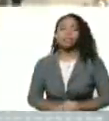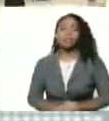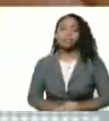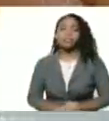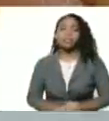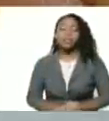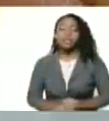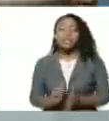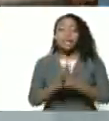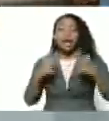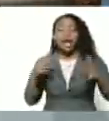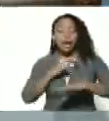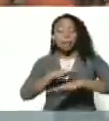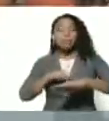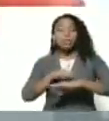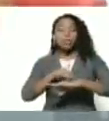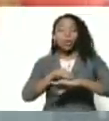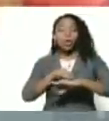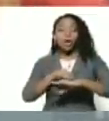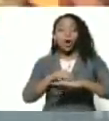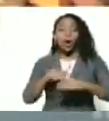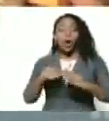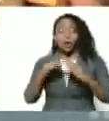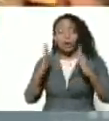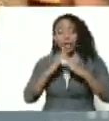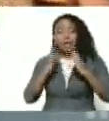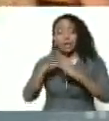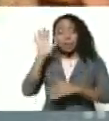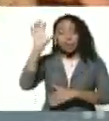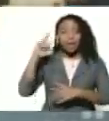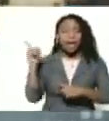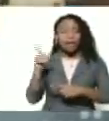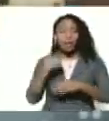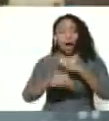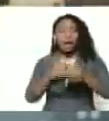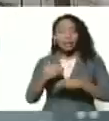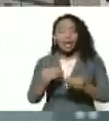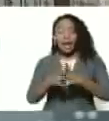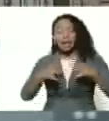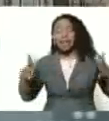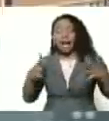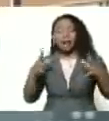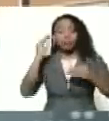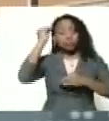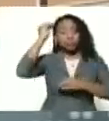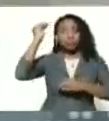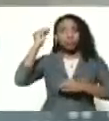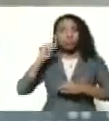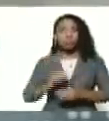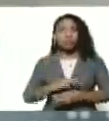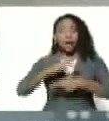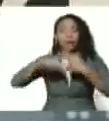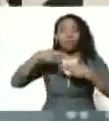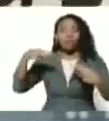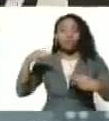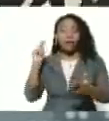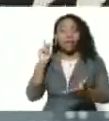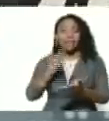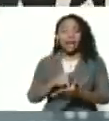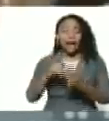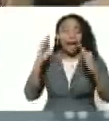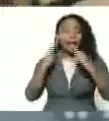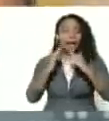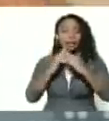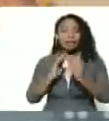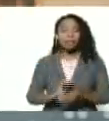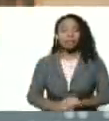Y la gran misión Hogares de la Patria es la gran creación de la revolución para llegar al hogar